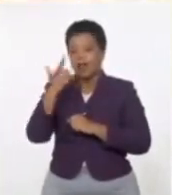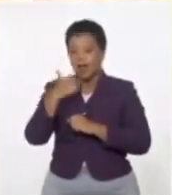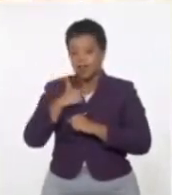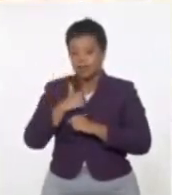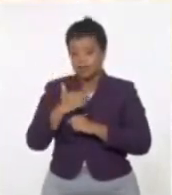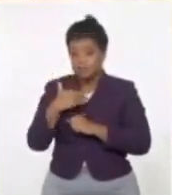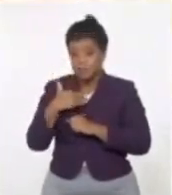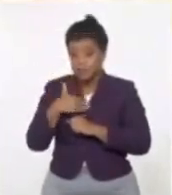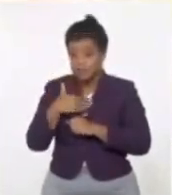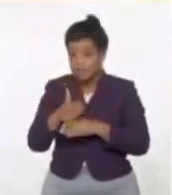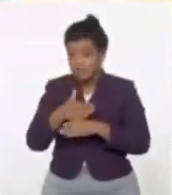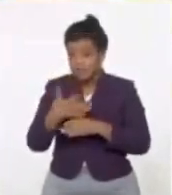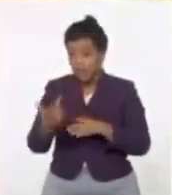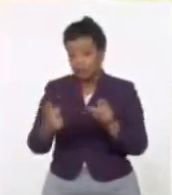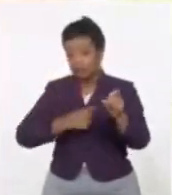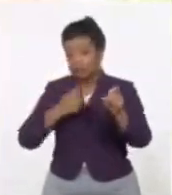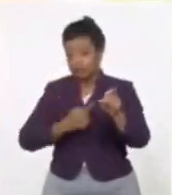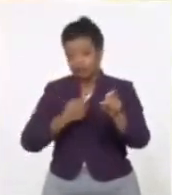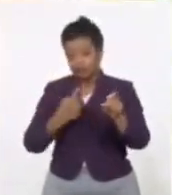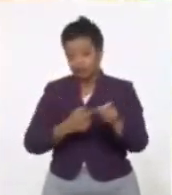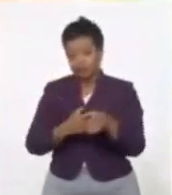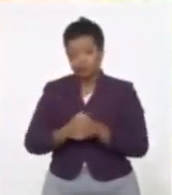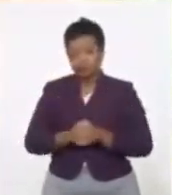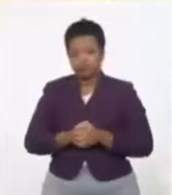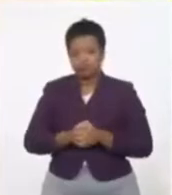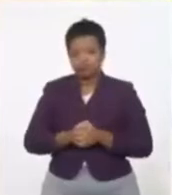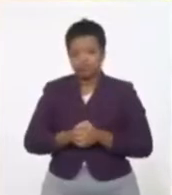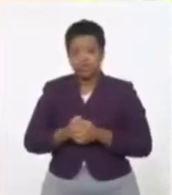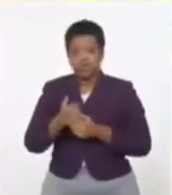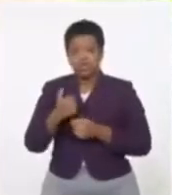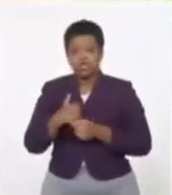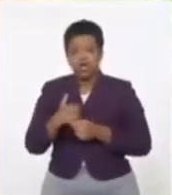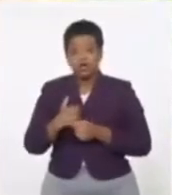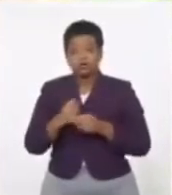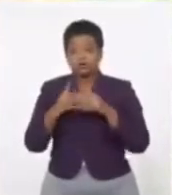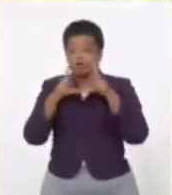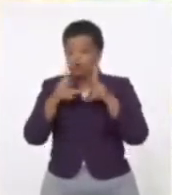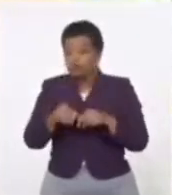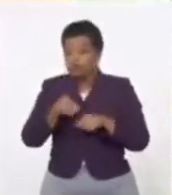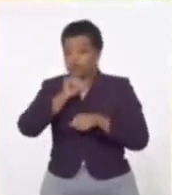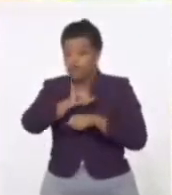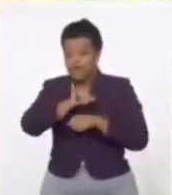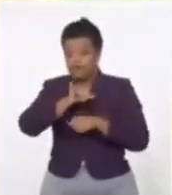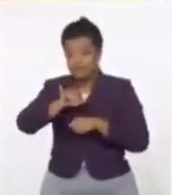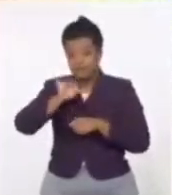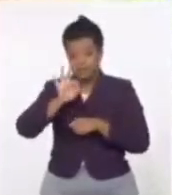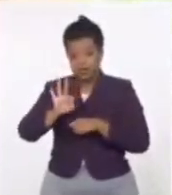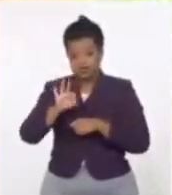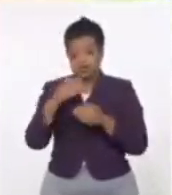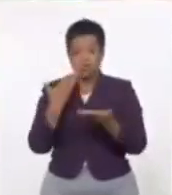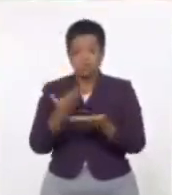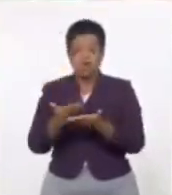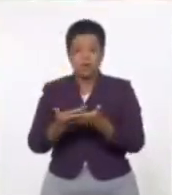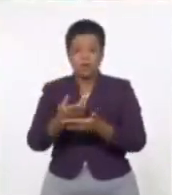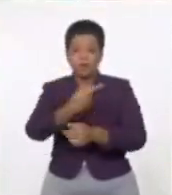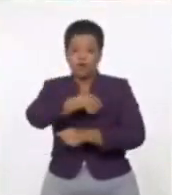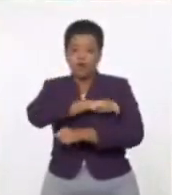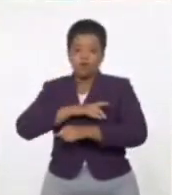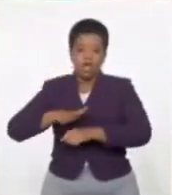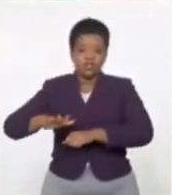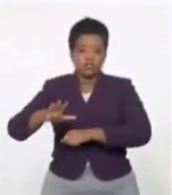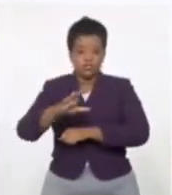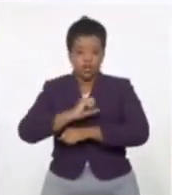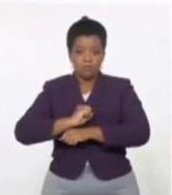mi batalla. Fui el voluntario 668 de la muestra poblacional de los 6.000 voluntarios que